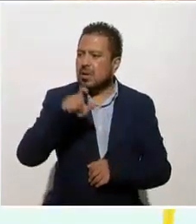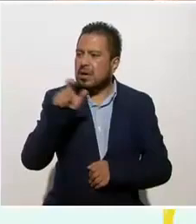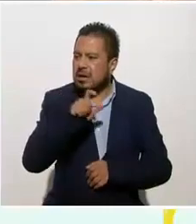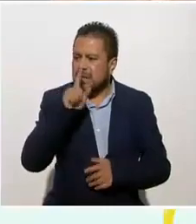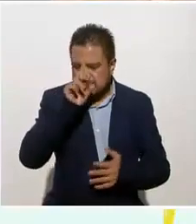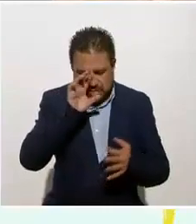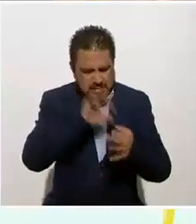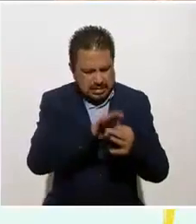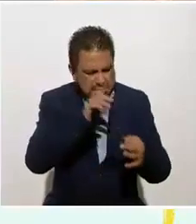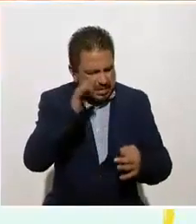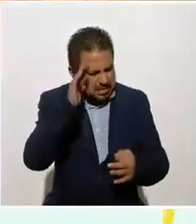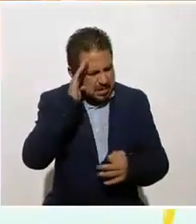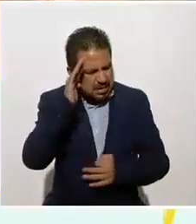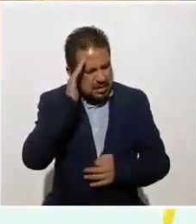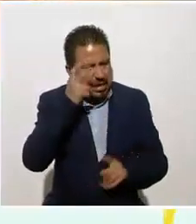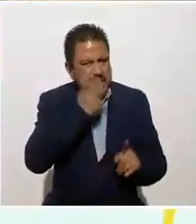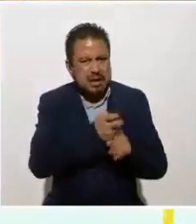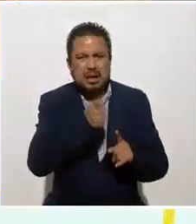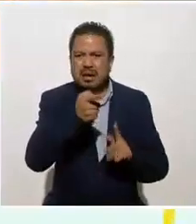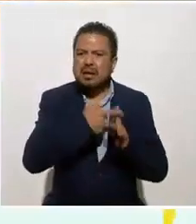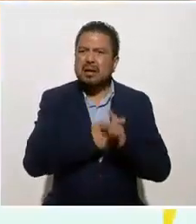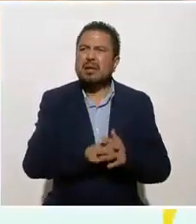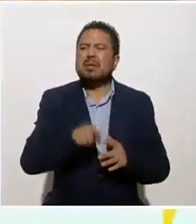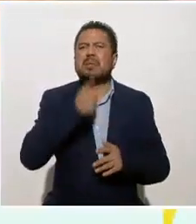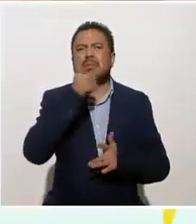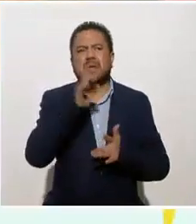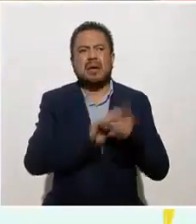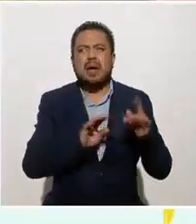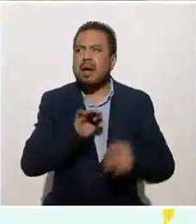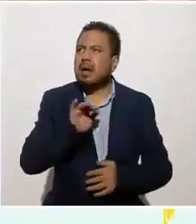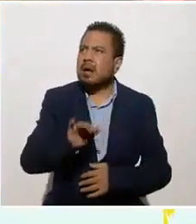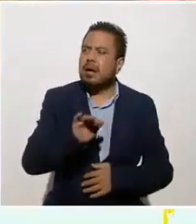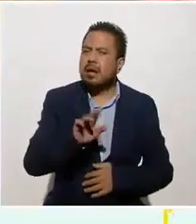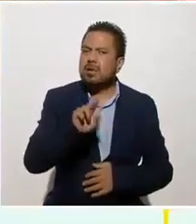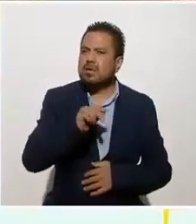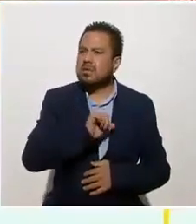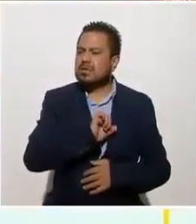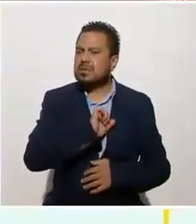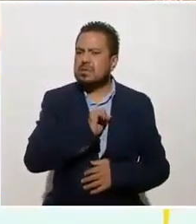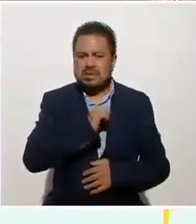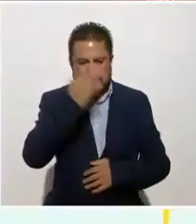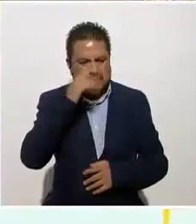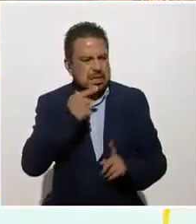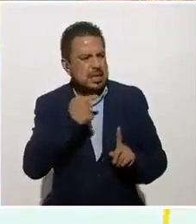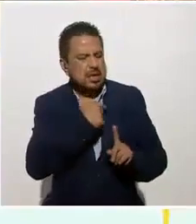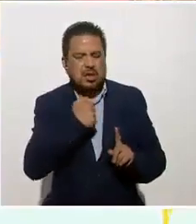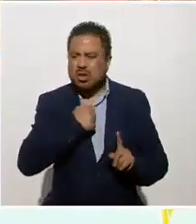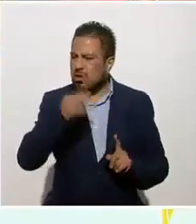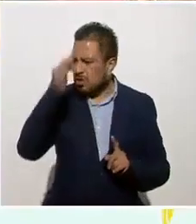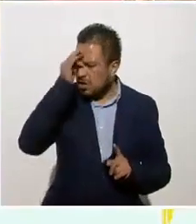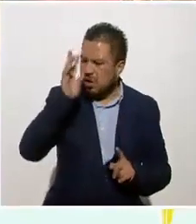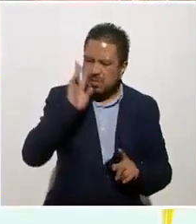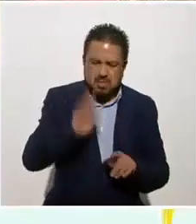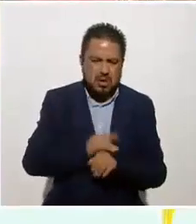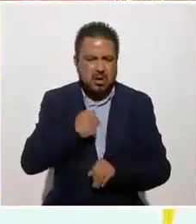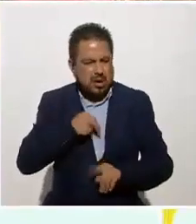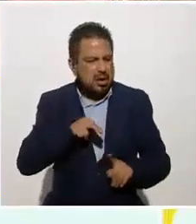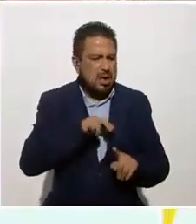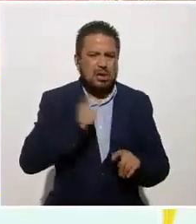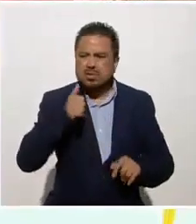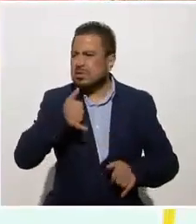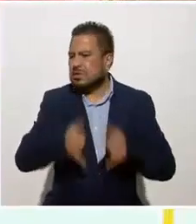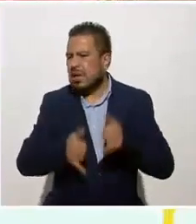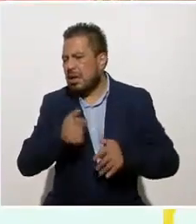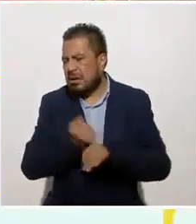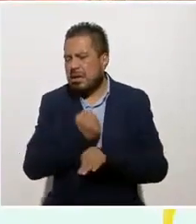enrolar en los pensamientos y empiezas a decir ¡ay! Es que no se fijó la semilla de atrás. Es que yo fui una tonta. Es que ¿por qué no me fijé? Es que ¿por qué no me traje otros zapatos?